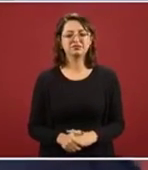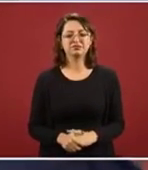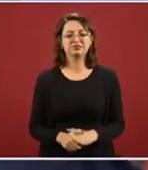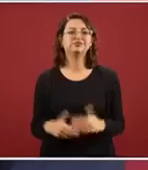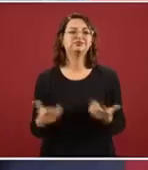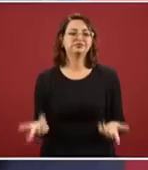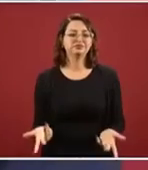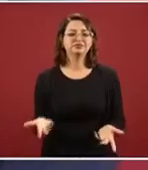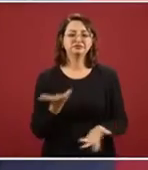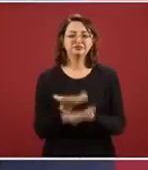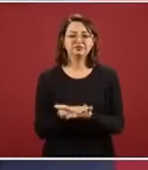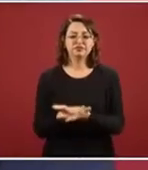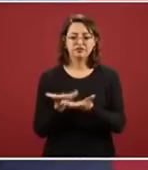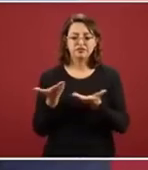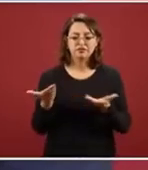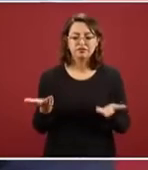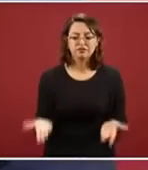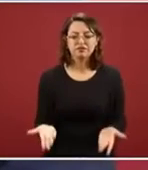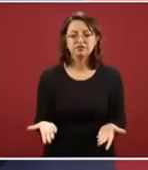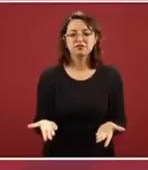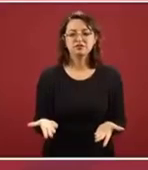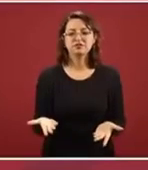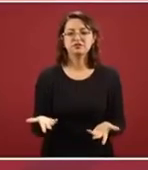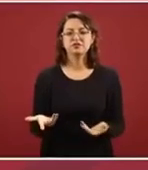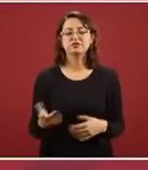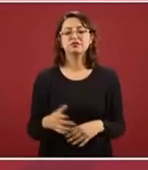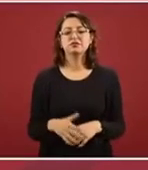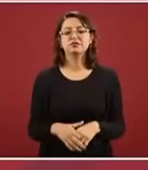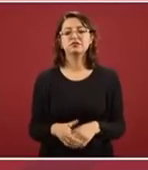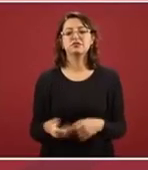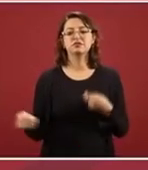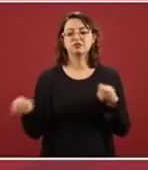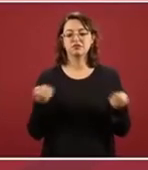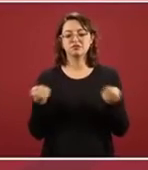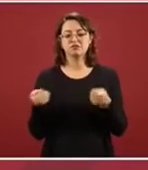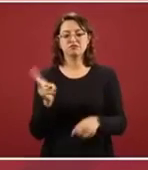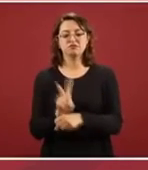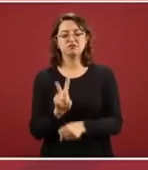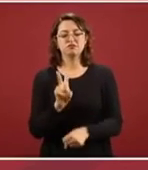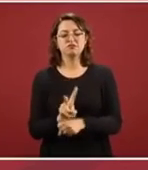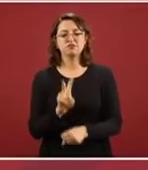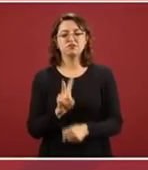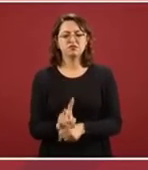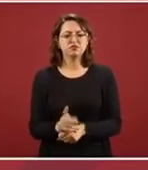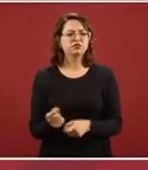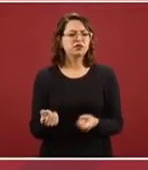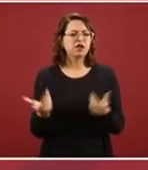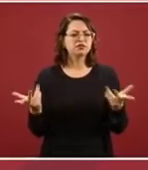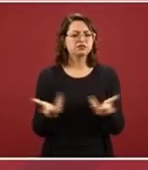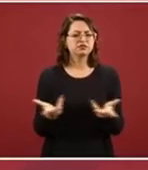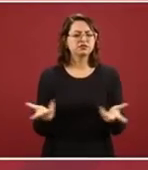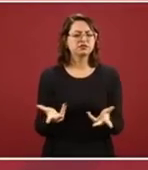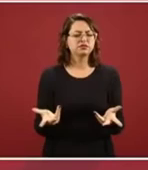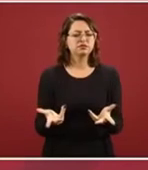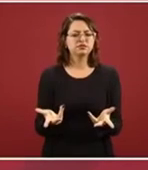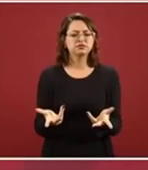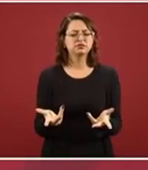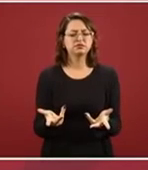Entonces, ahora la instancia reguladora lo que está haciendo es